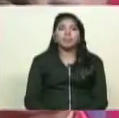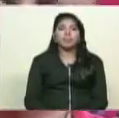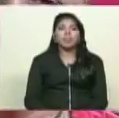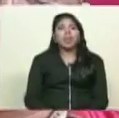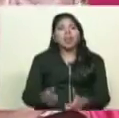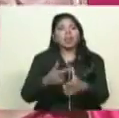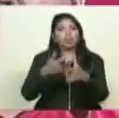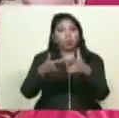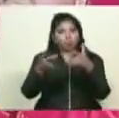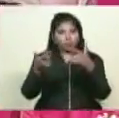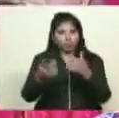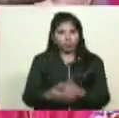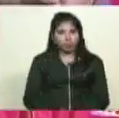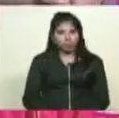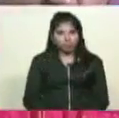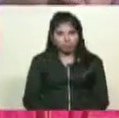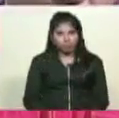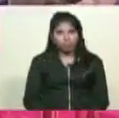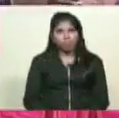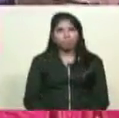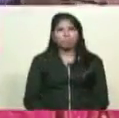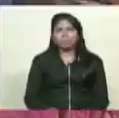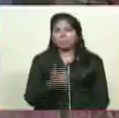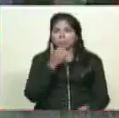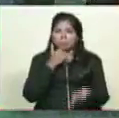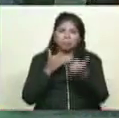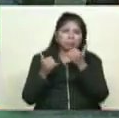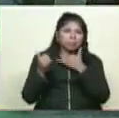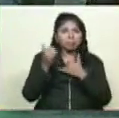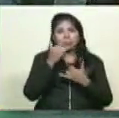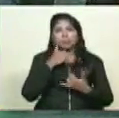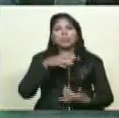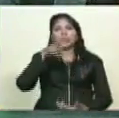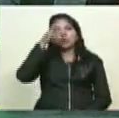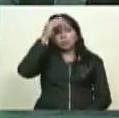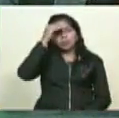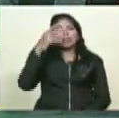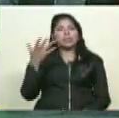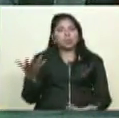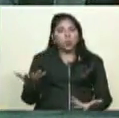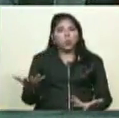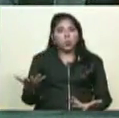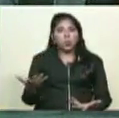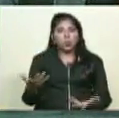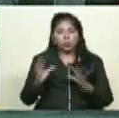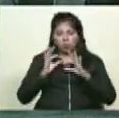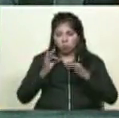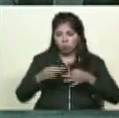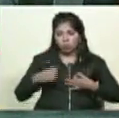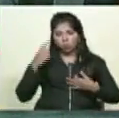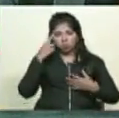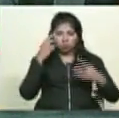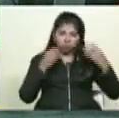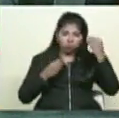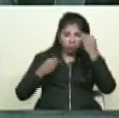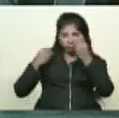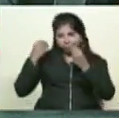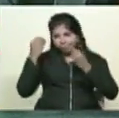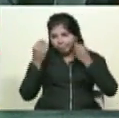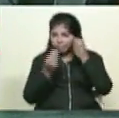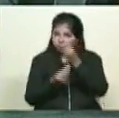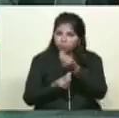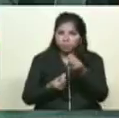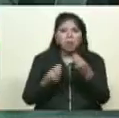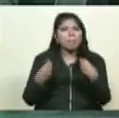Entonces, la crítica, la autocrítica, utilizada como método de análisis pedagógico,